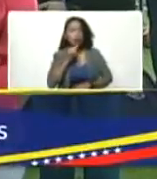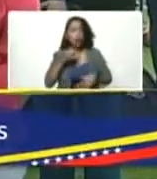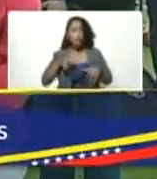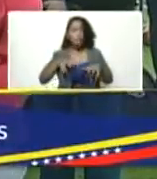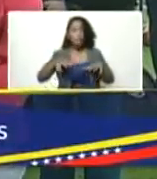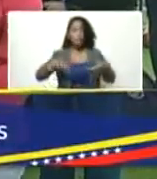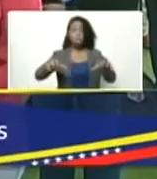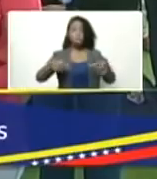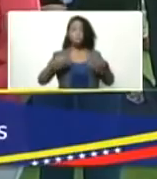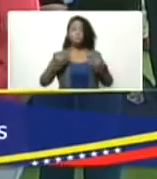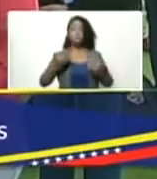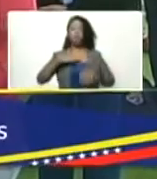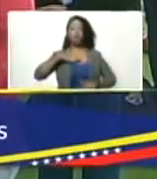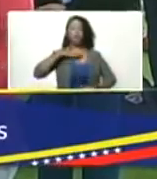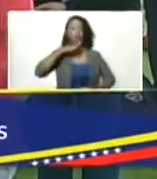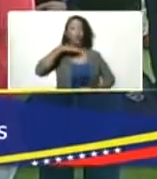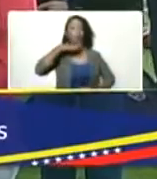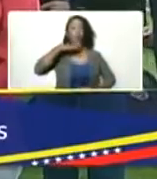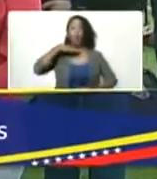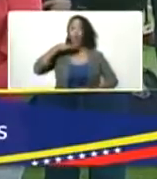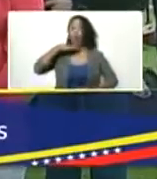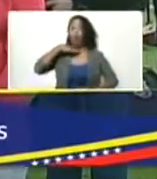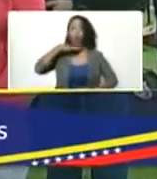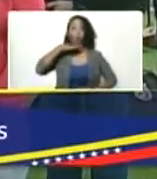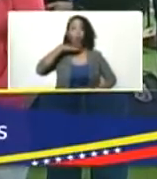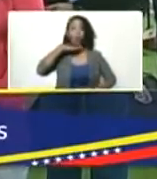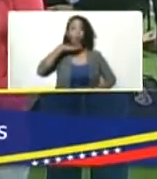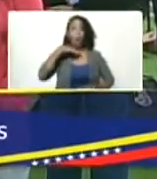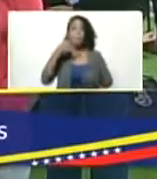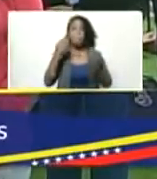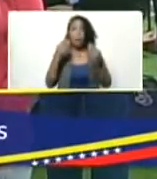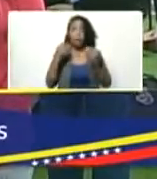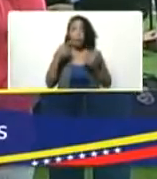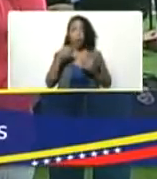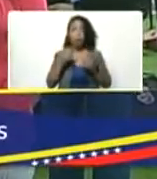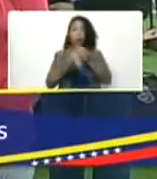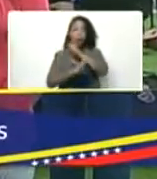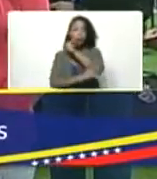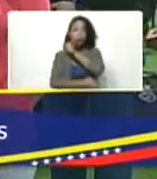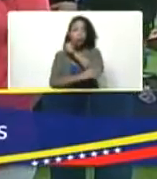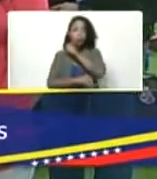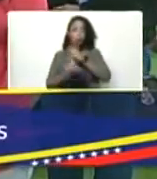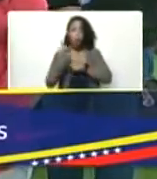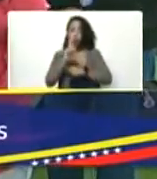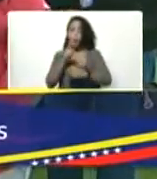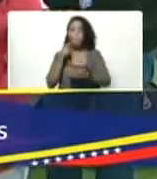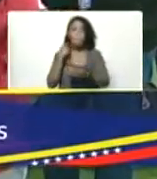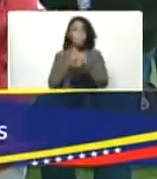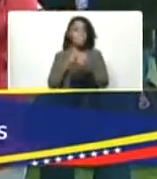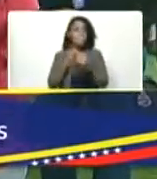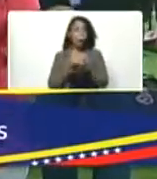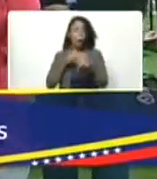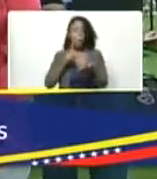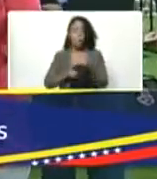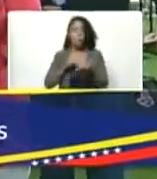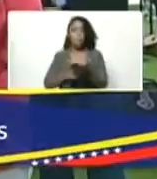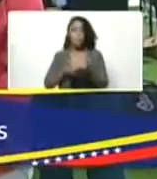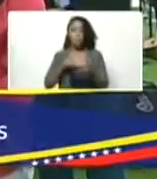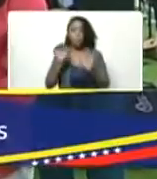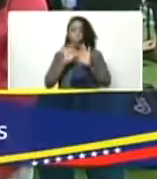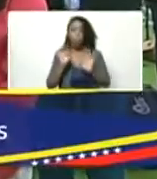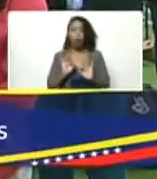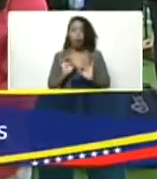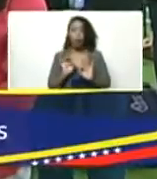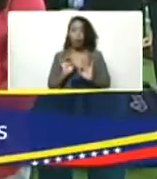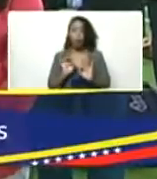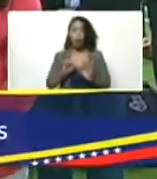por allí que bastantes trampas ha hecho para no pagar impuestos, para no pagar